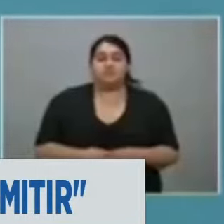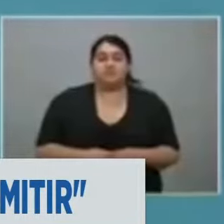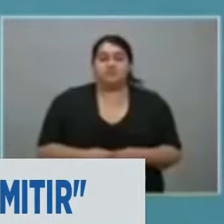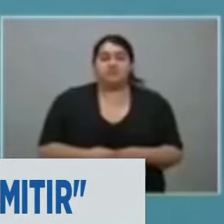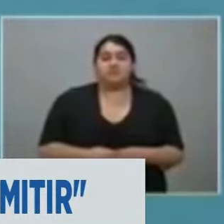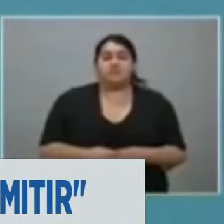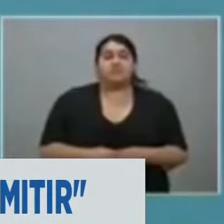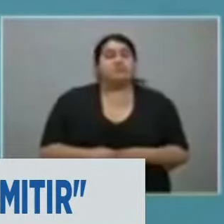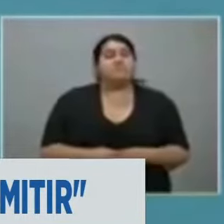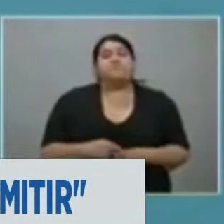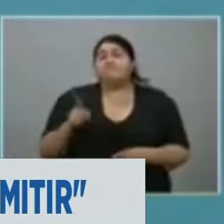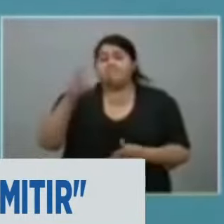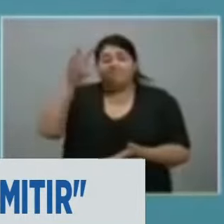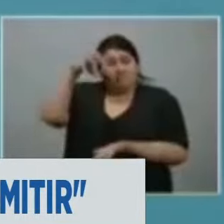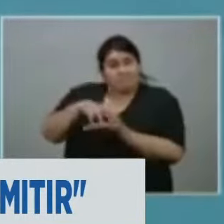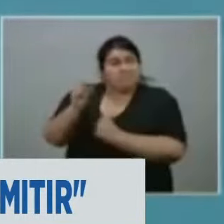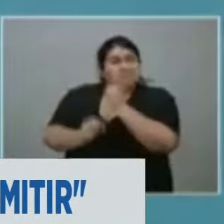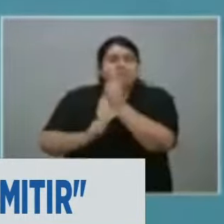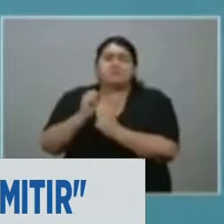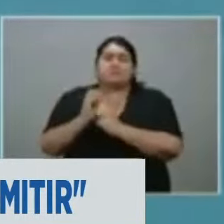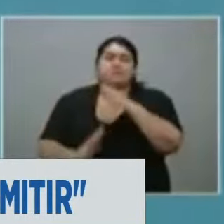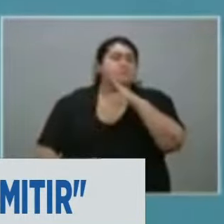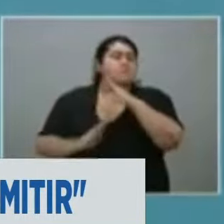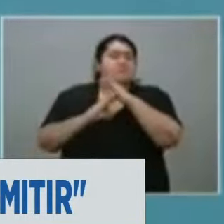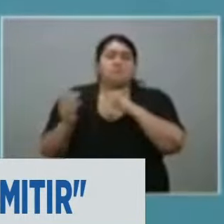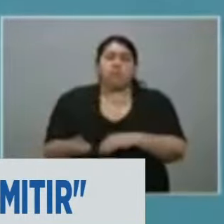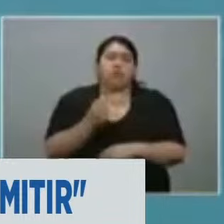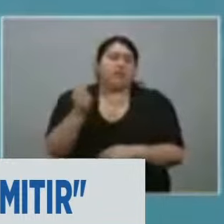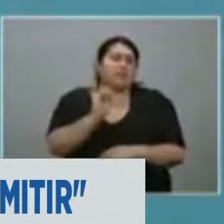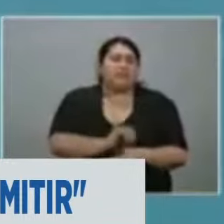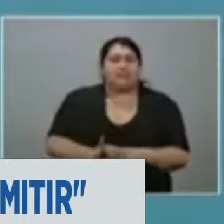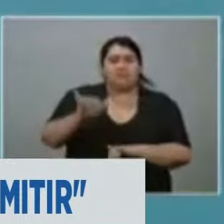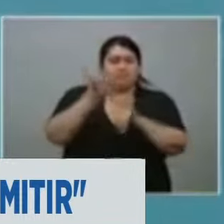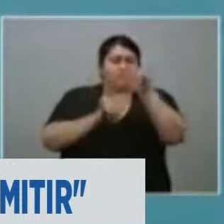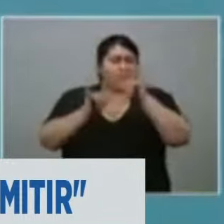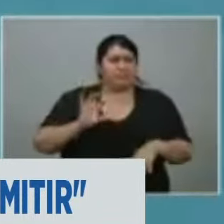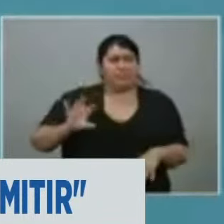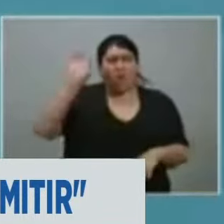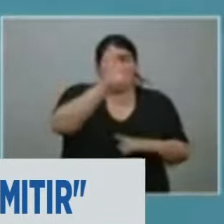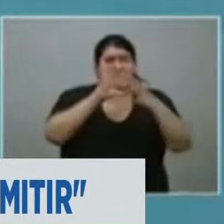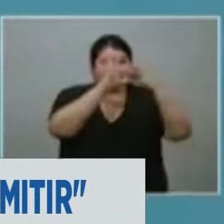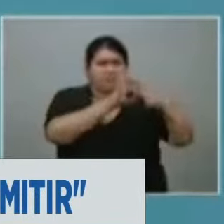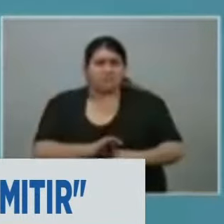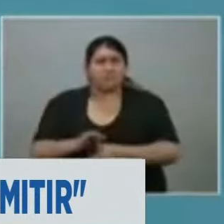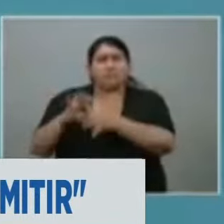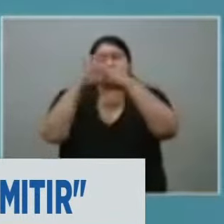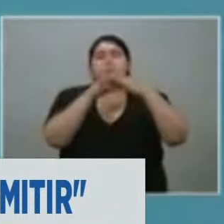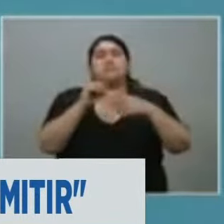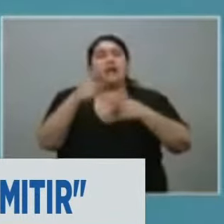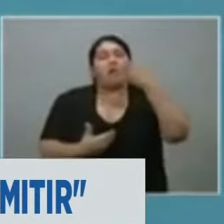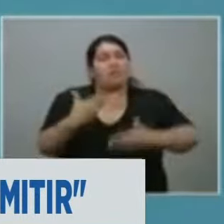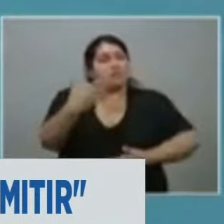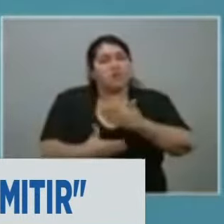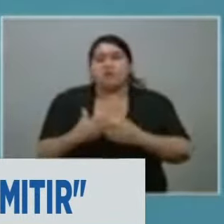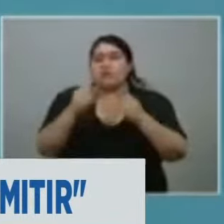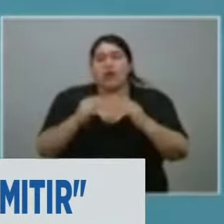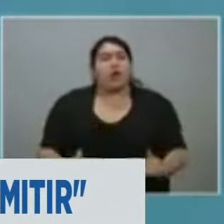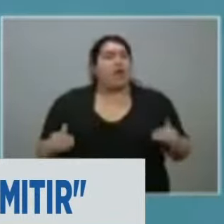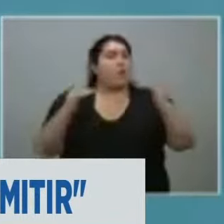es un instrumento central para la conectividad de la Argentina es un instrumento para el desarrollo para la equidad